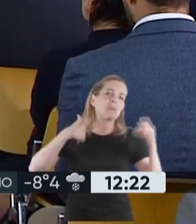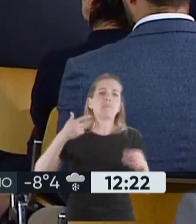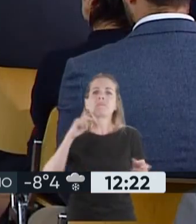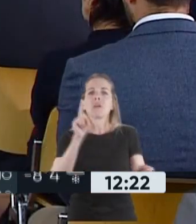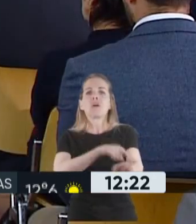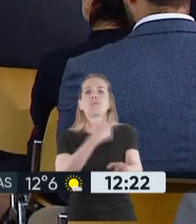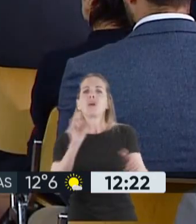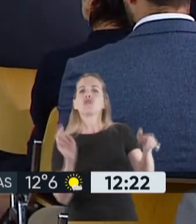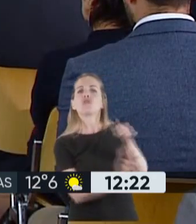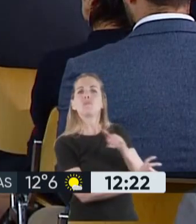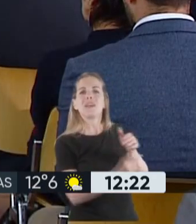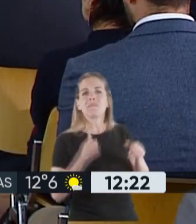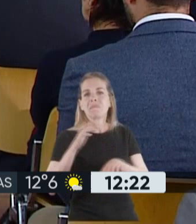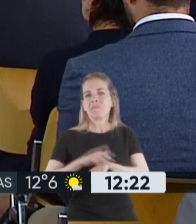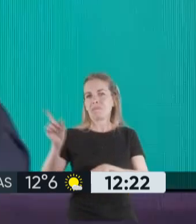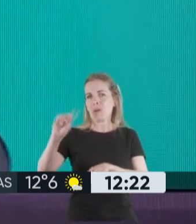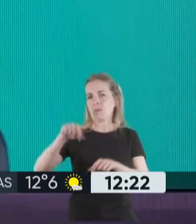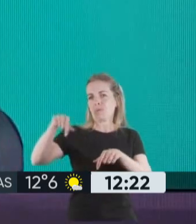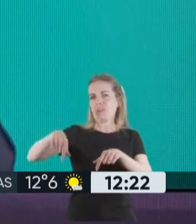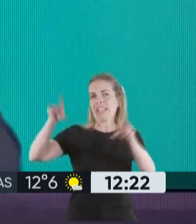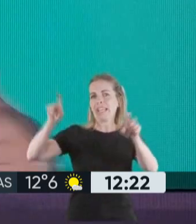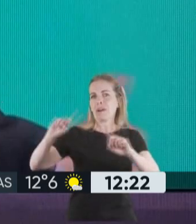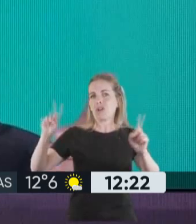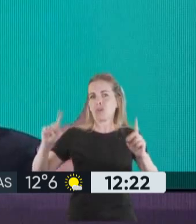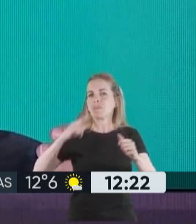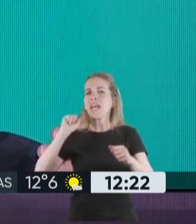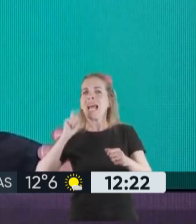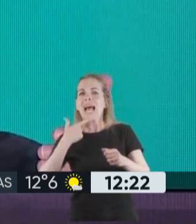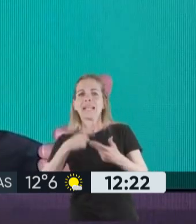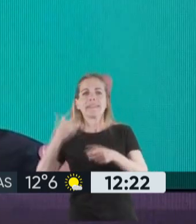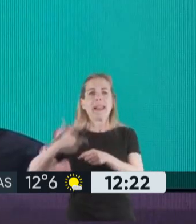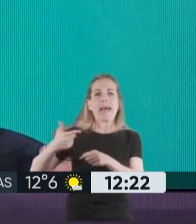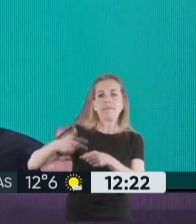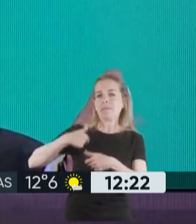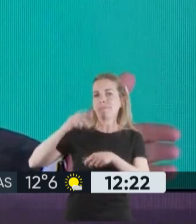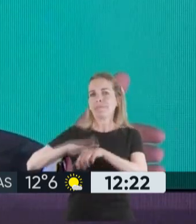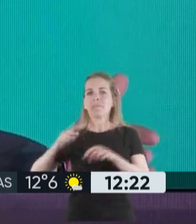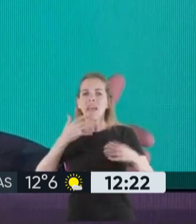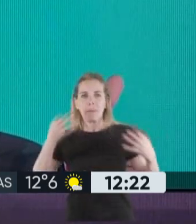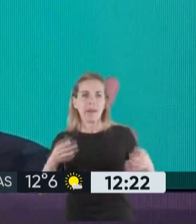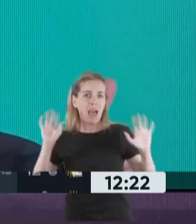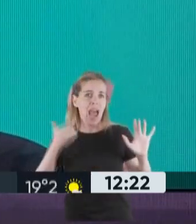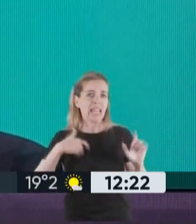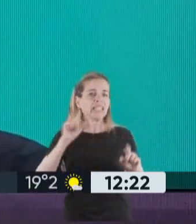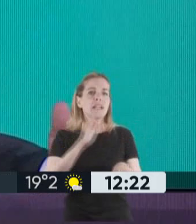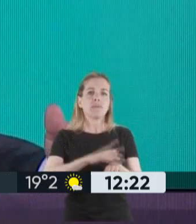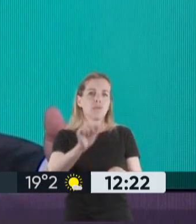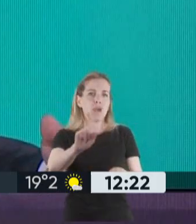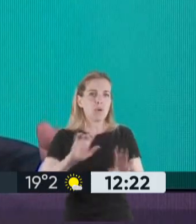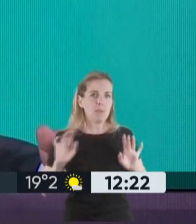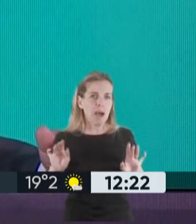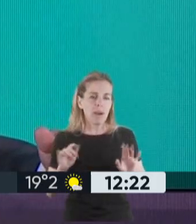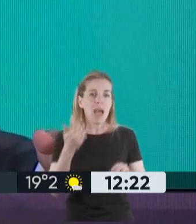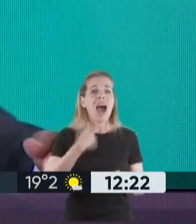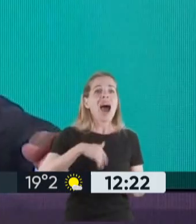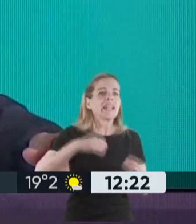yo no soy culpable de todo esto. Y es verdad, la Argentina tampoco es culpable de muchas de las cosas que pasan. La